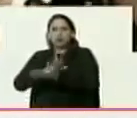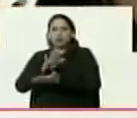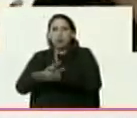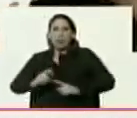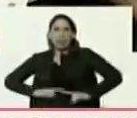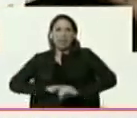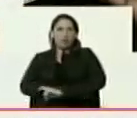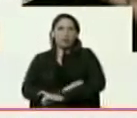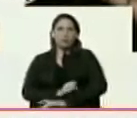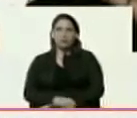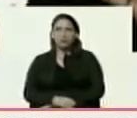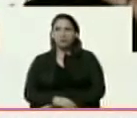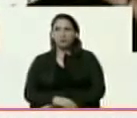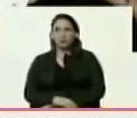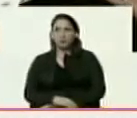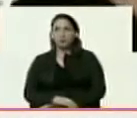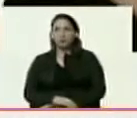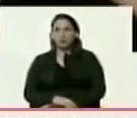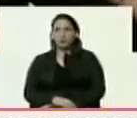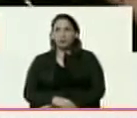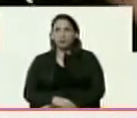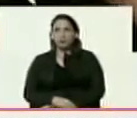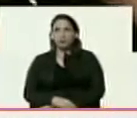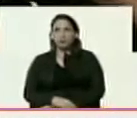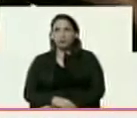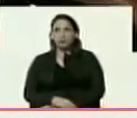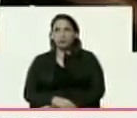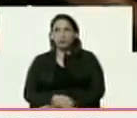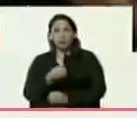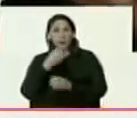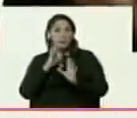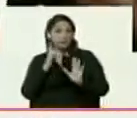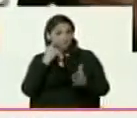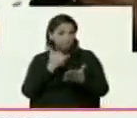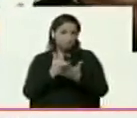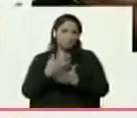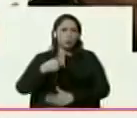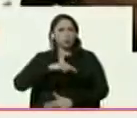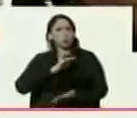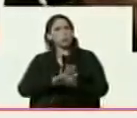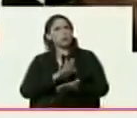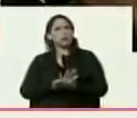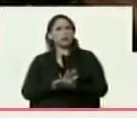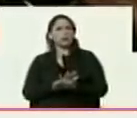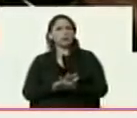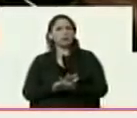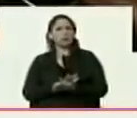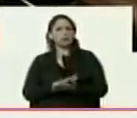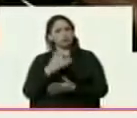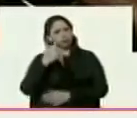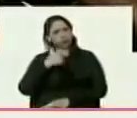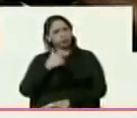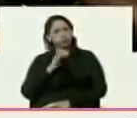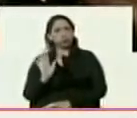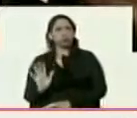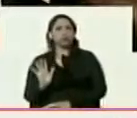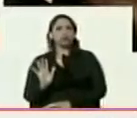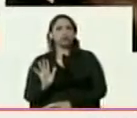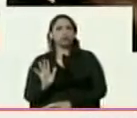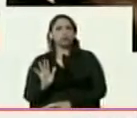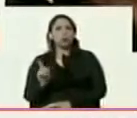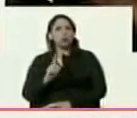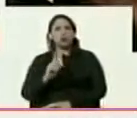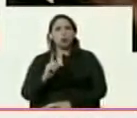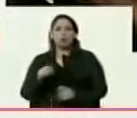de retomar los diálogos en Noruega? Bueno, mire, nosotros hemos mantenido una posición inquebrantable